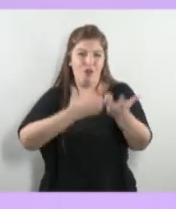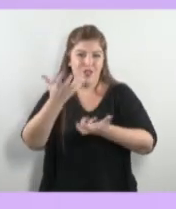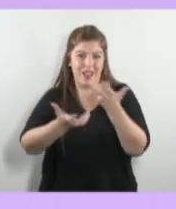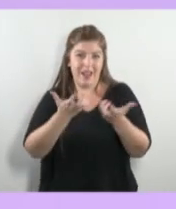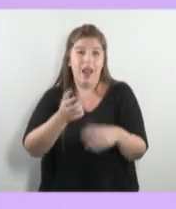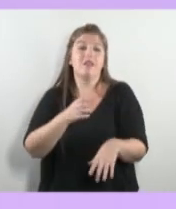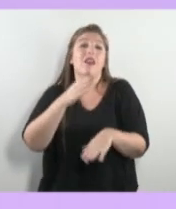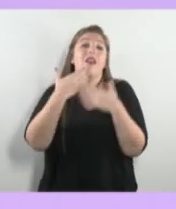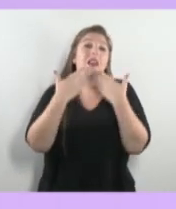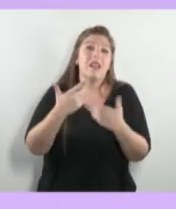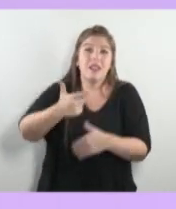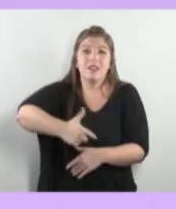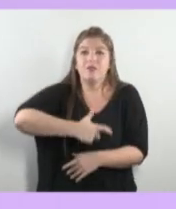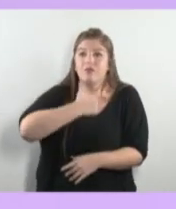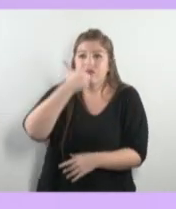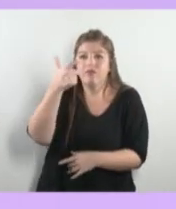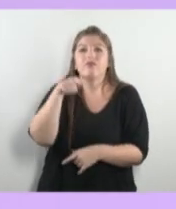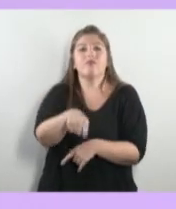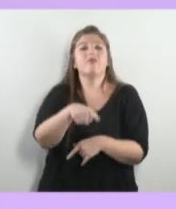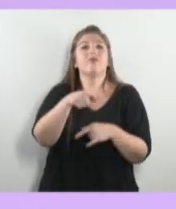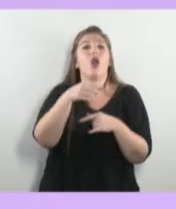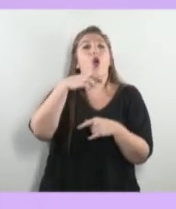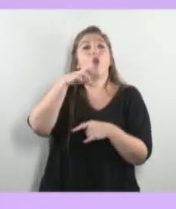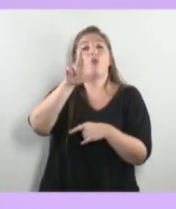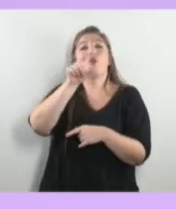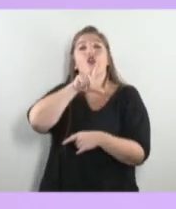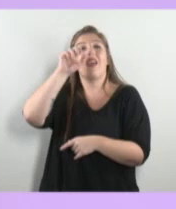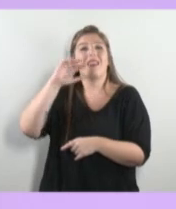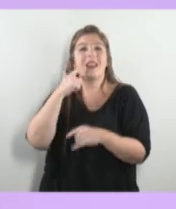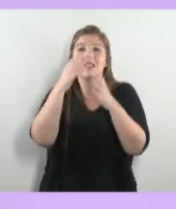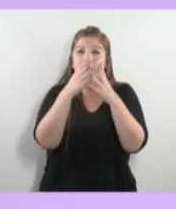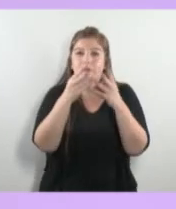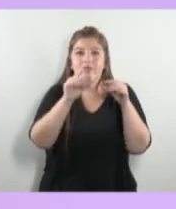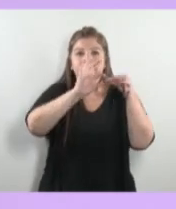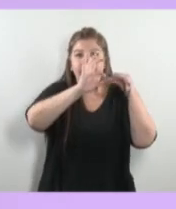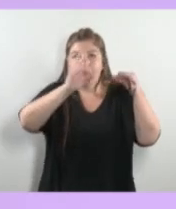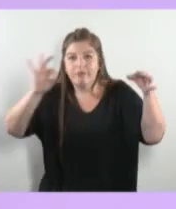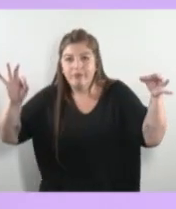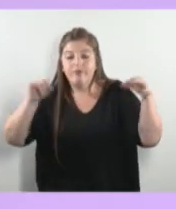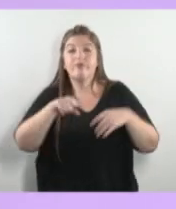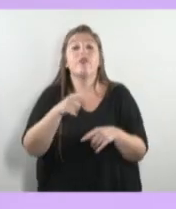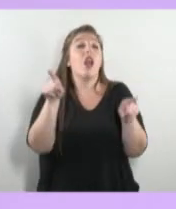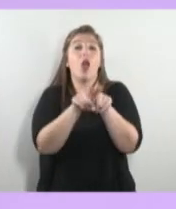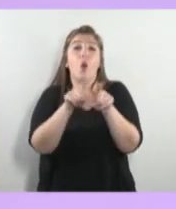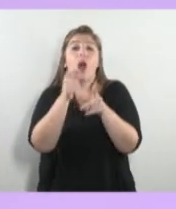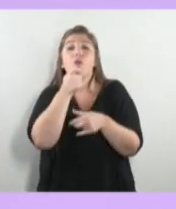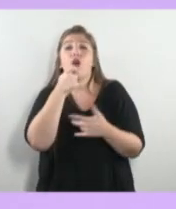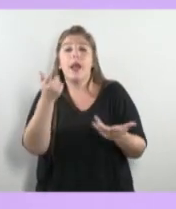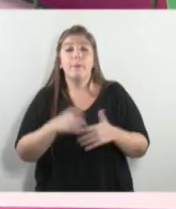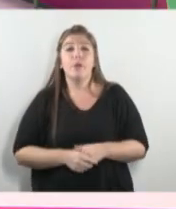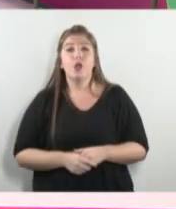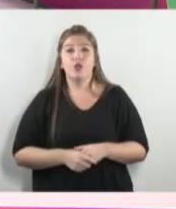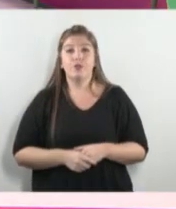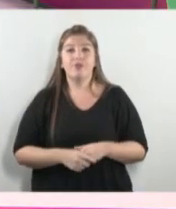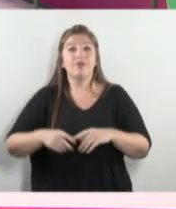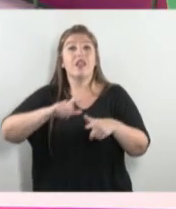la temperatura, elevadas temperaturas, las proteínas suelen desnaturalizarse. Así como, por ejemplo, la utilización de